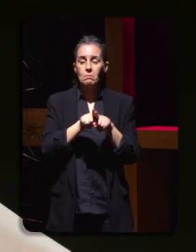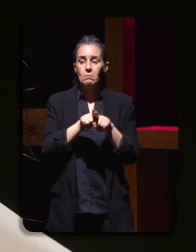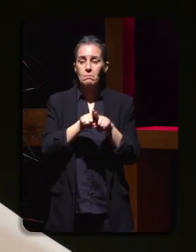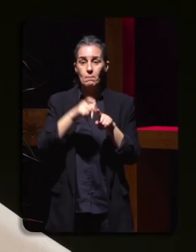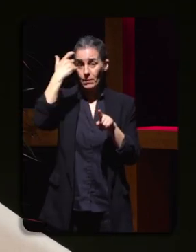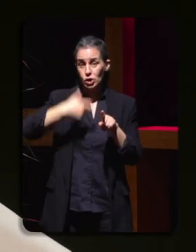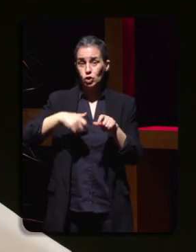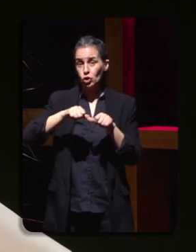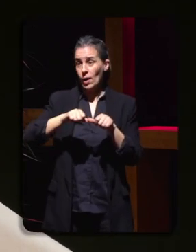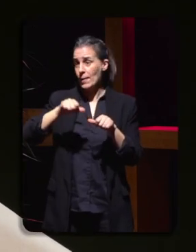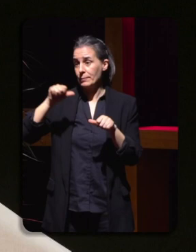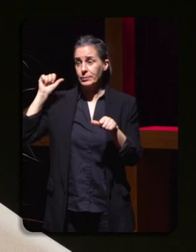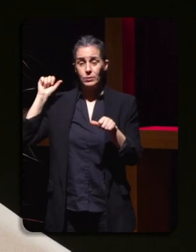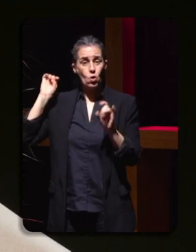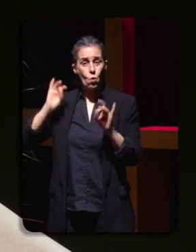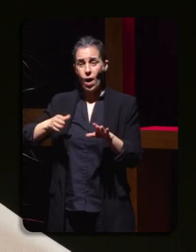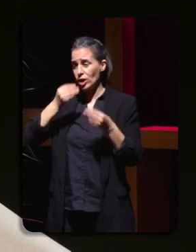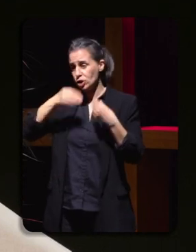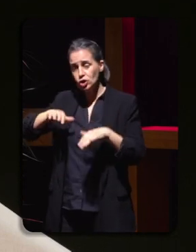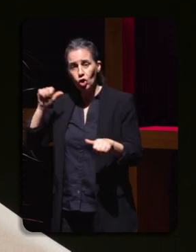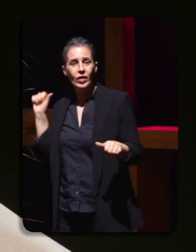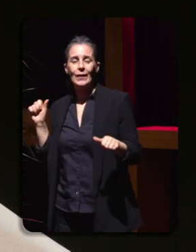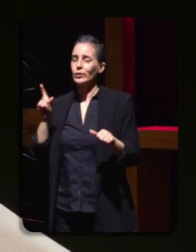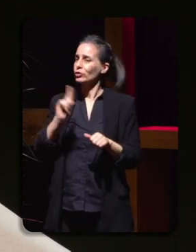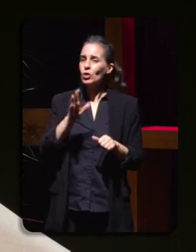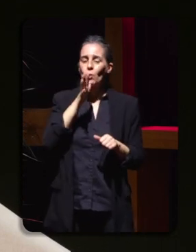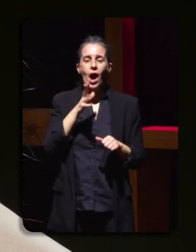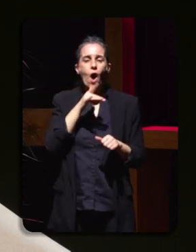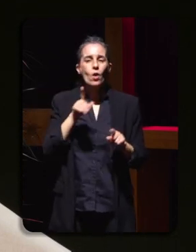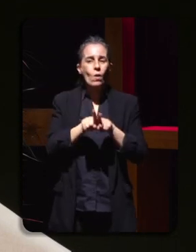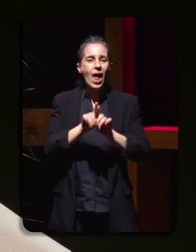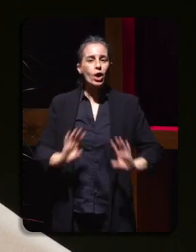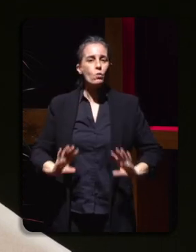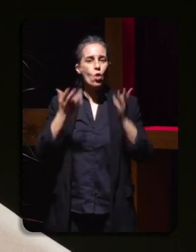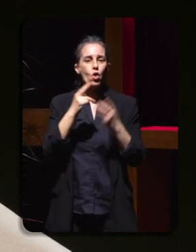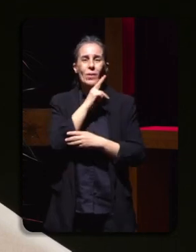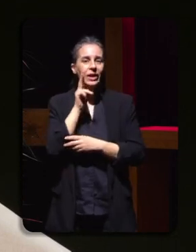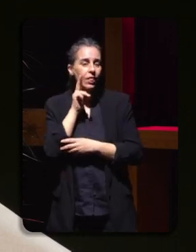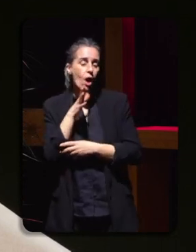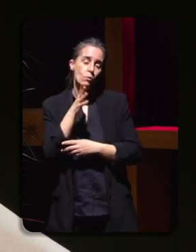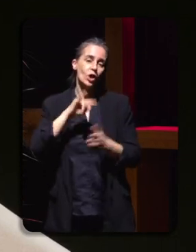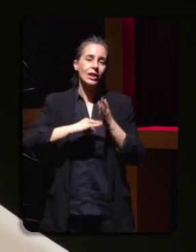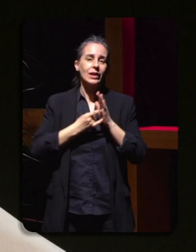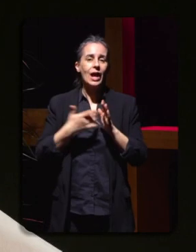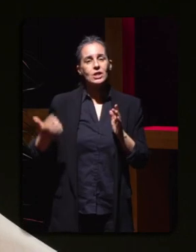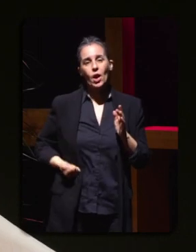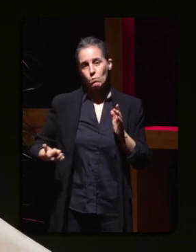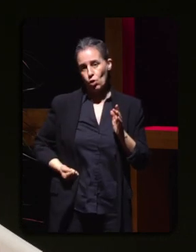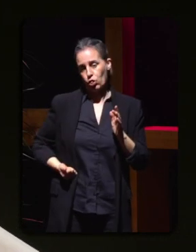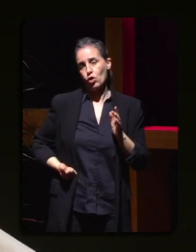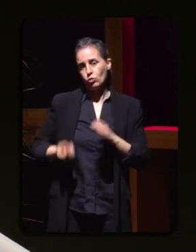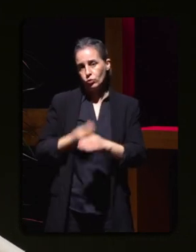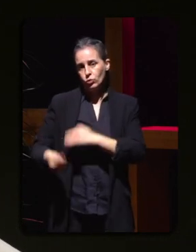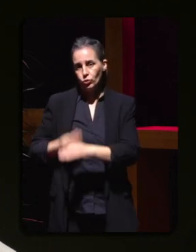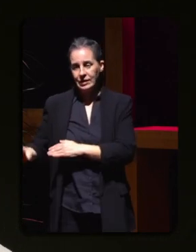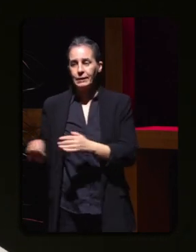durante toda la historia de la humanidad hay una revolución de la maternidad y de las técnicas de reproducción asistida que ahora veremos Pero además de quién son